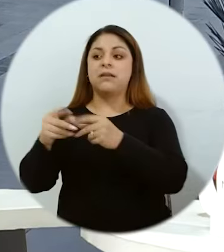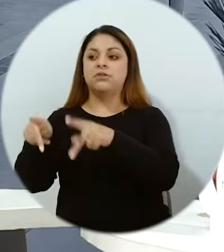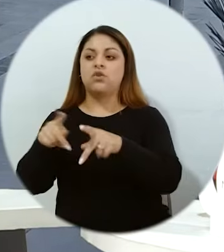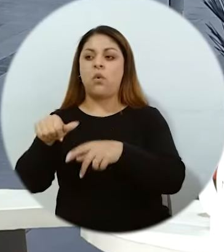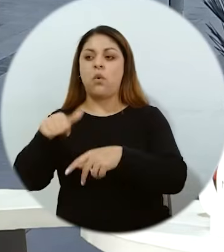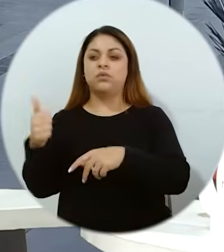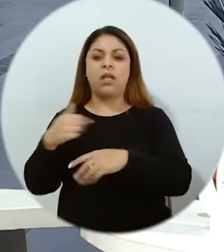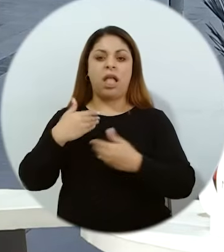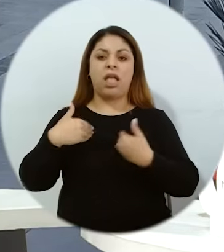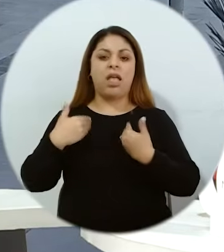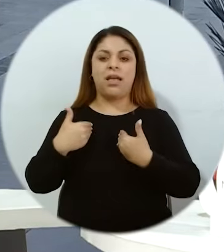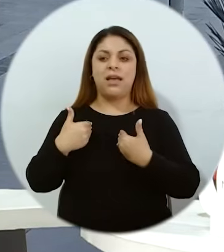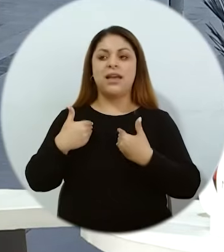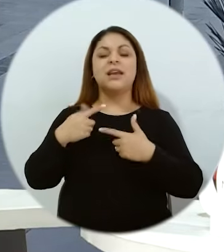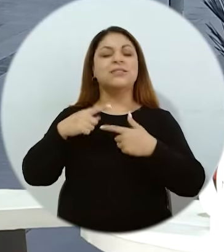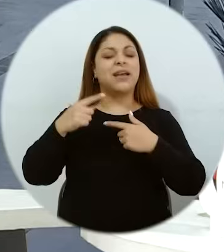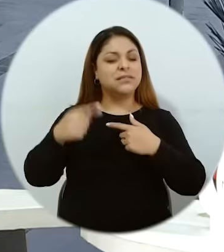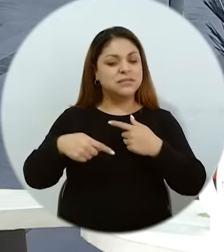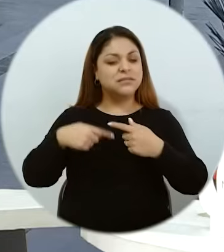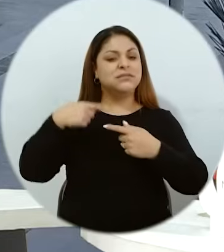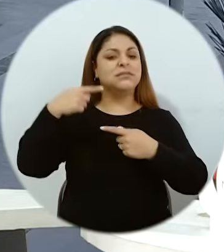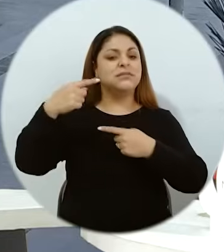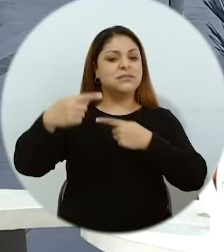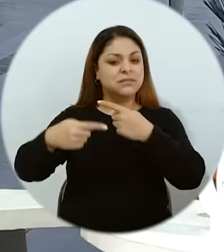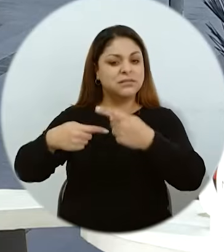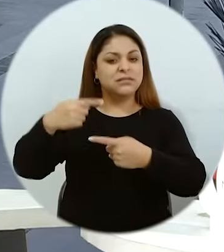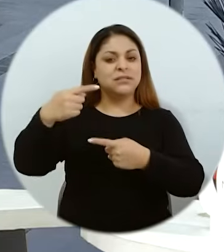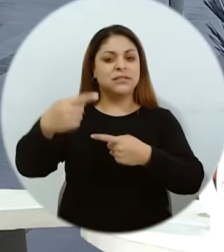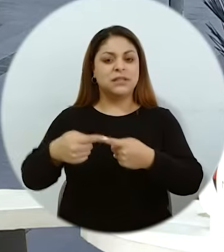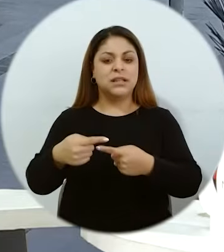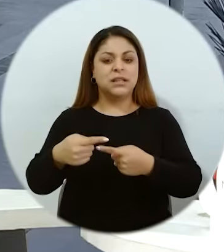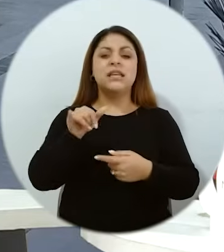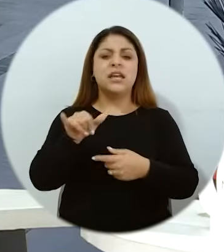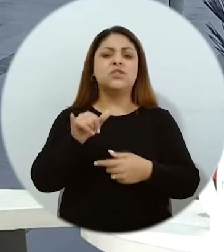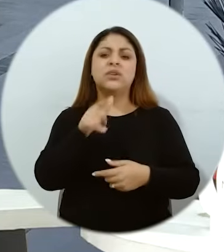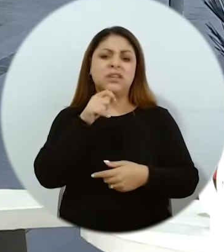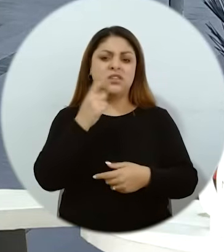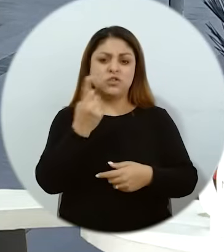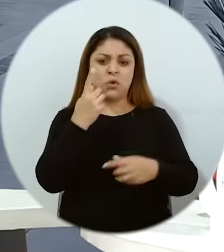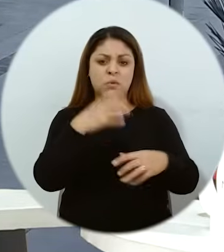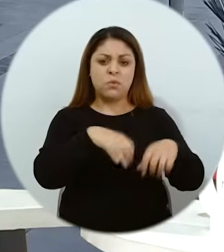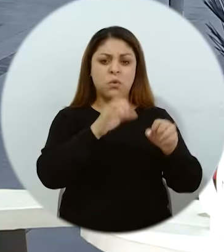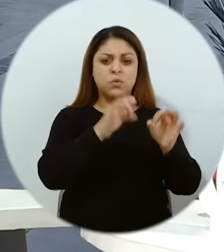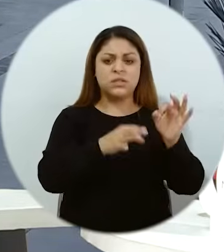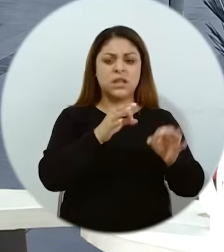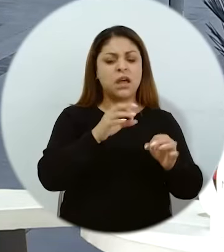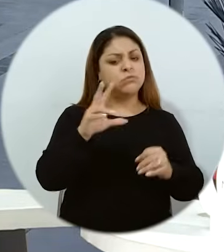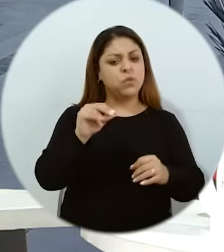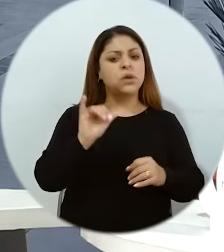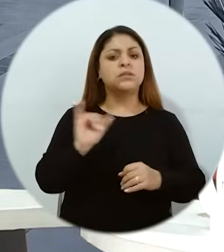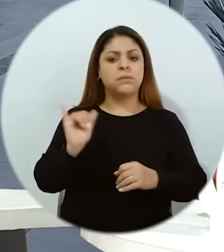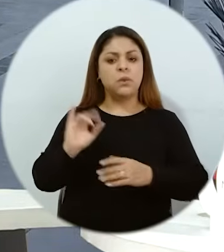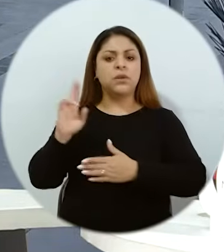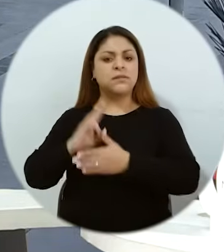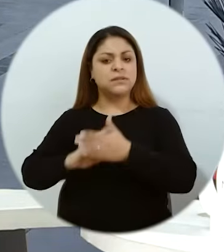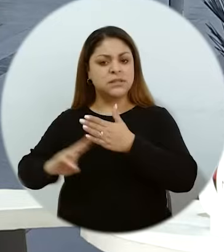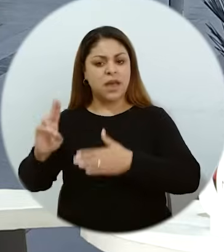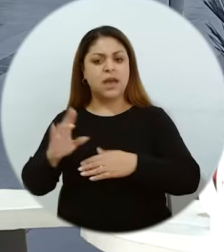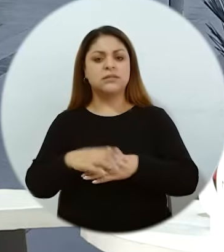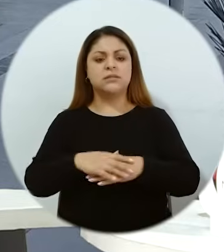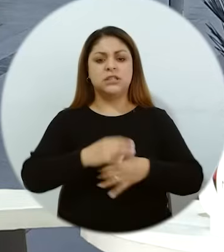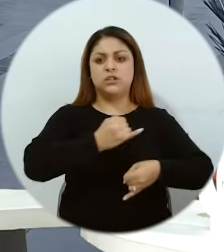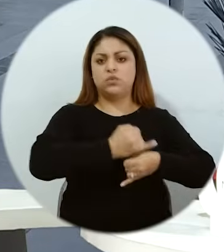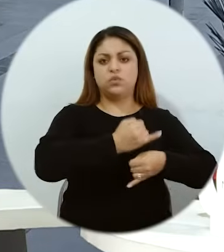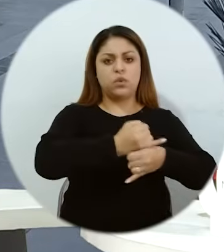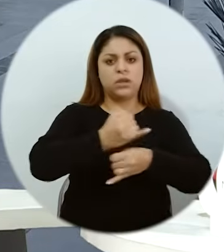la misma carta. Y eso no solo lo está viviendo el Poder Judicial, sino otras instituciones, las universidades, la institucionalidad